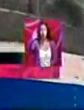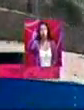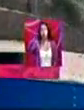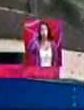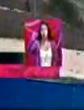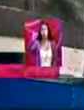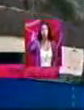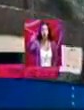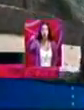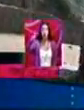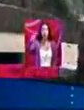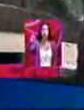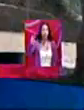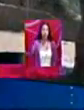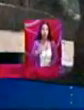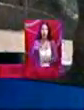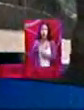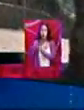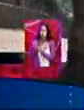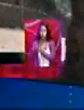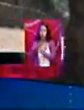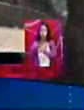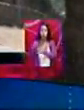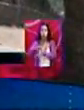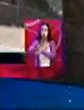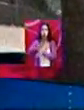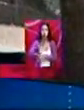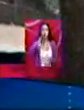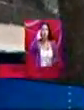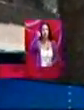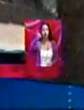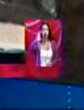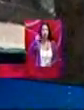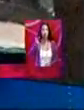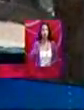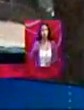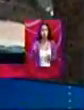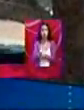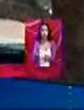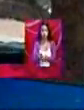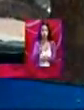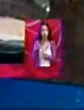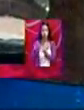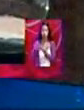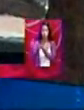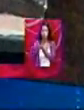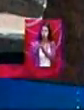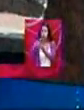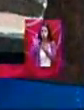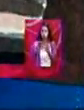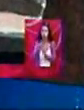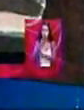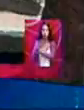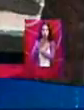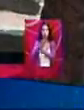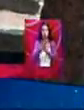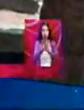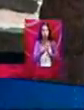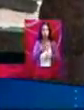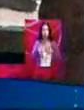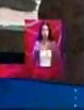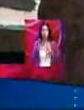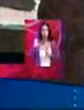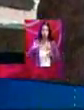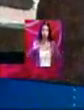sus alcaldes distritales. Estamos conversando con el alcalde de Calca también para que conjuntamente con sus alcaldes distritales y los otros alcaldes puedan